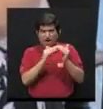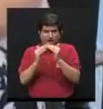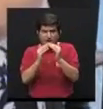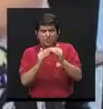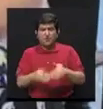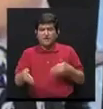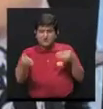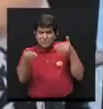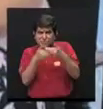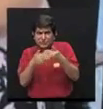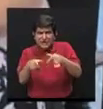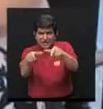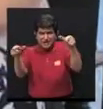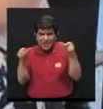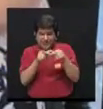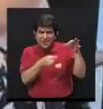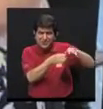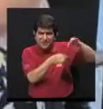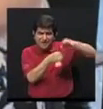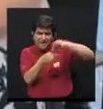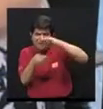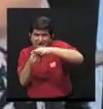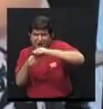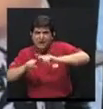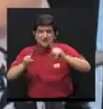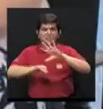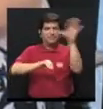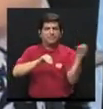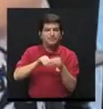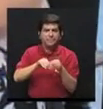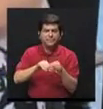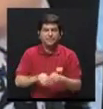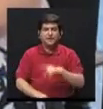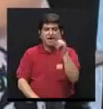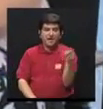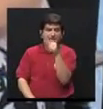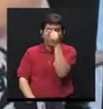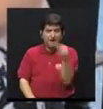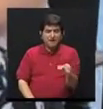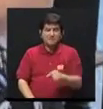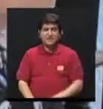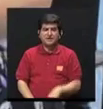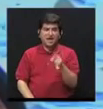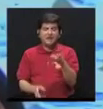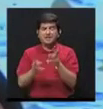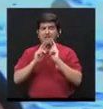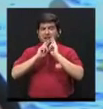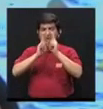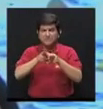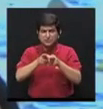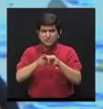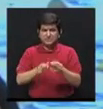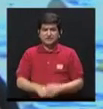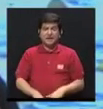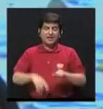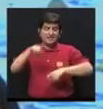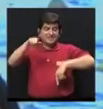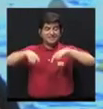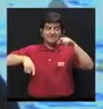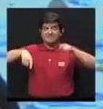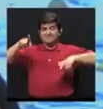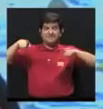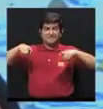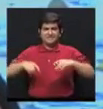los lugares donde se planta, pero además eliminan justamente la fuente de solución, que es la diversidad, el que haya